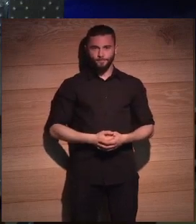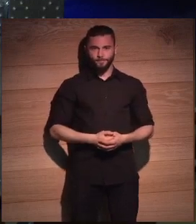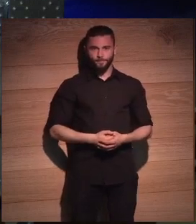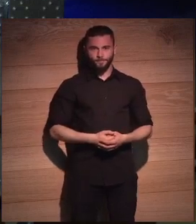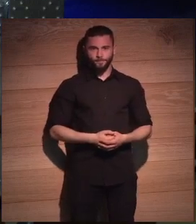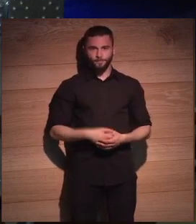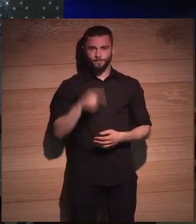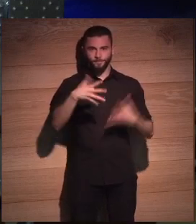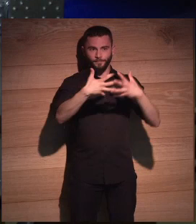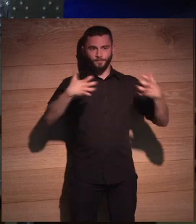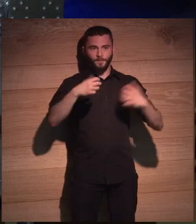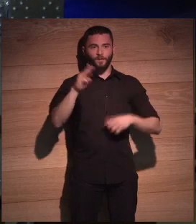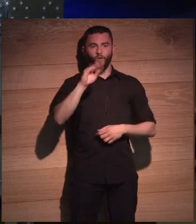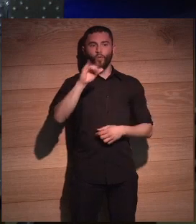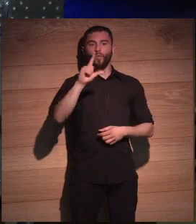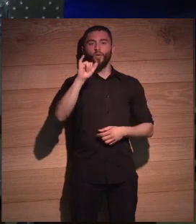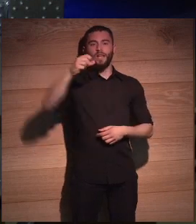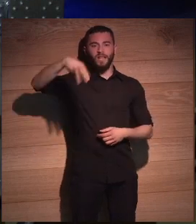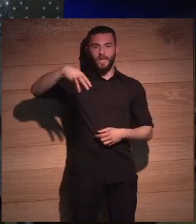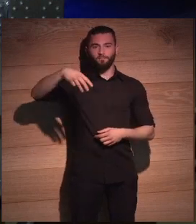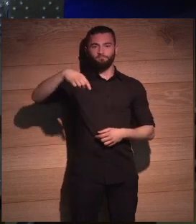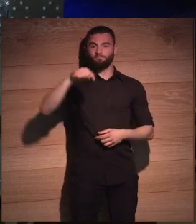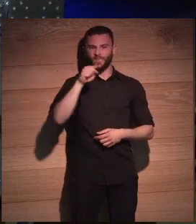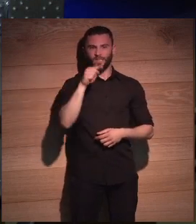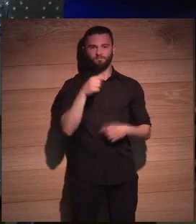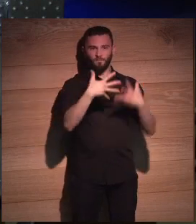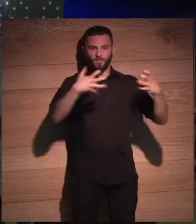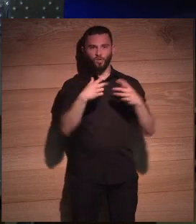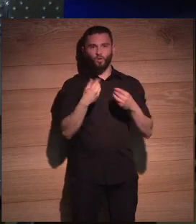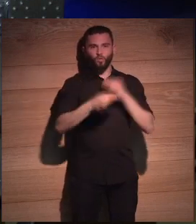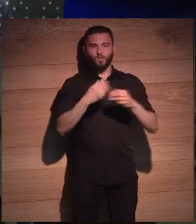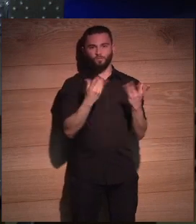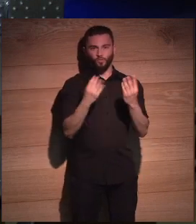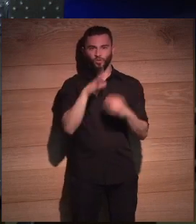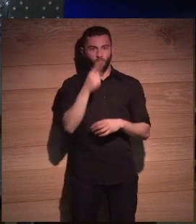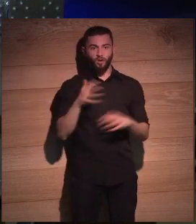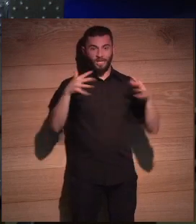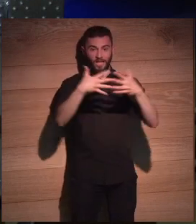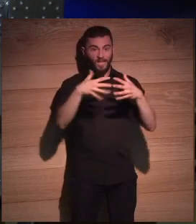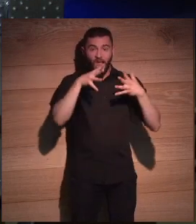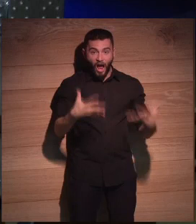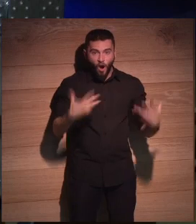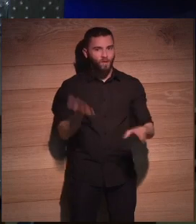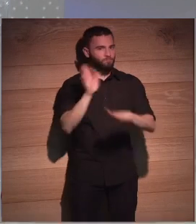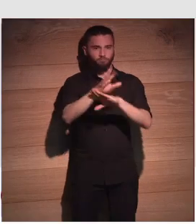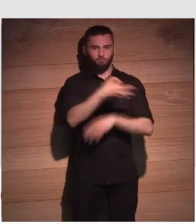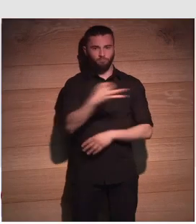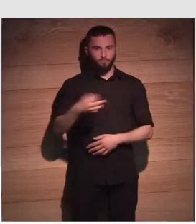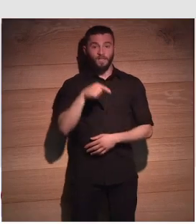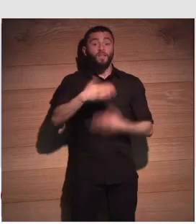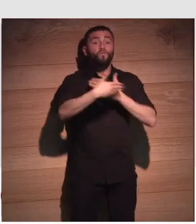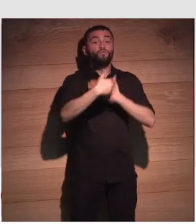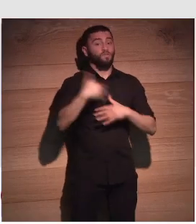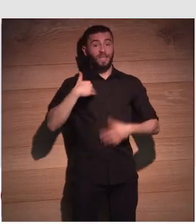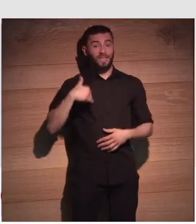Esto es una frase de William Gibson que usamos mucho porque realmente refleja cómo es Internet a día de hoy, ¿vale? Que dice, el futuro ya está